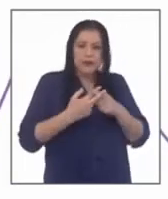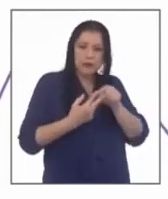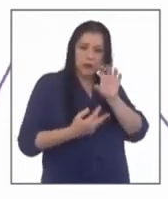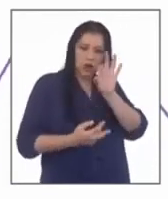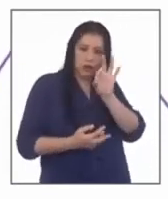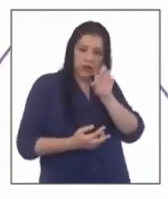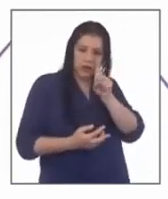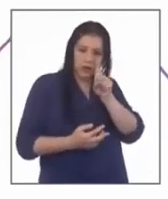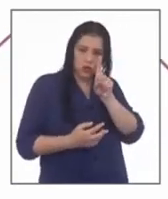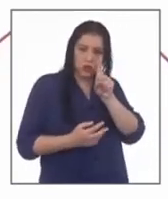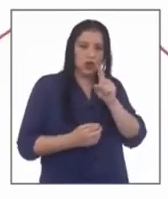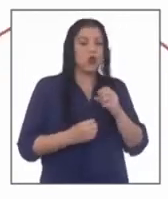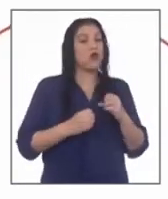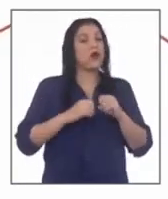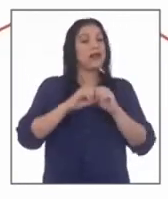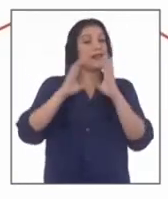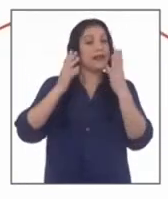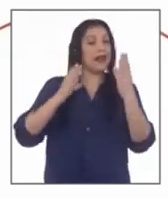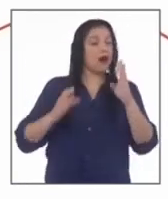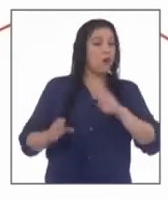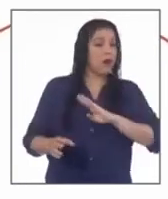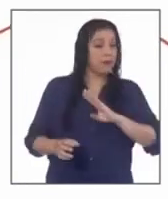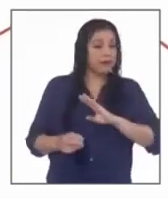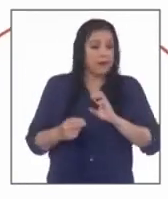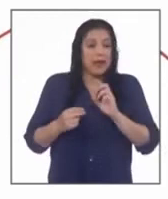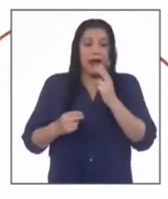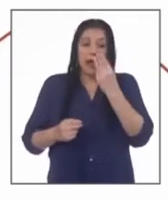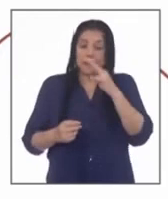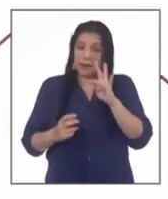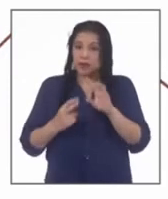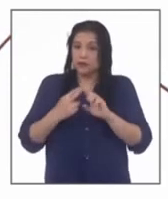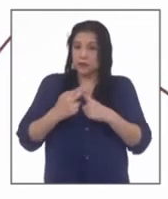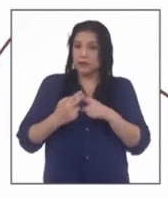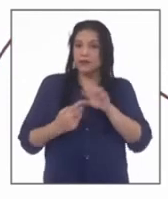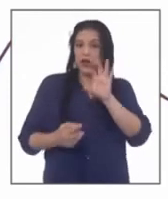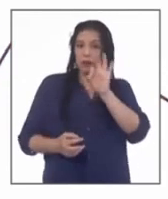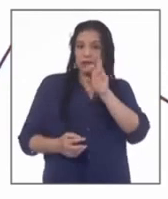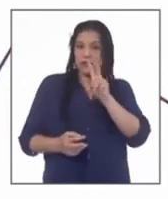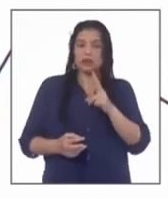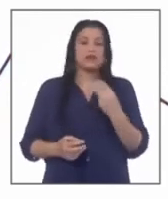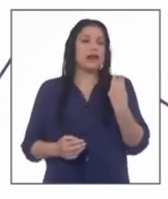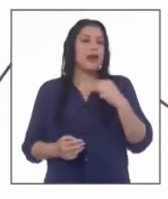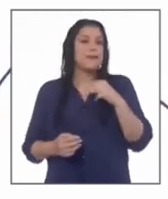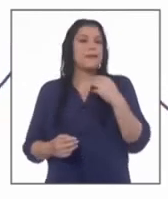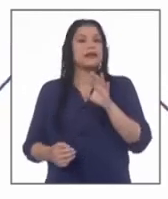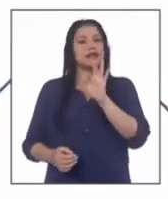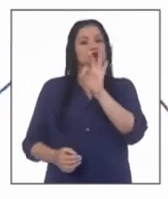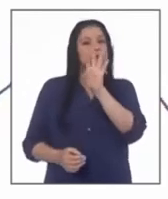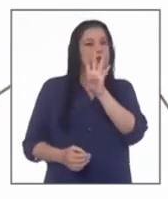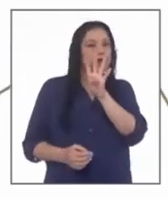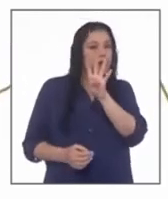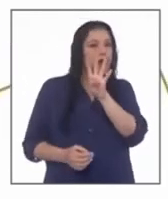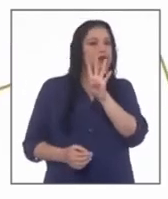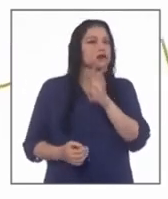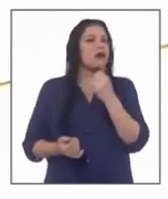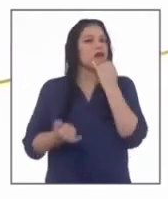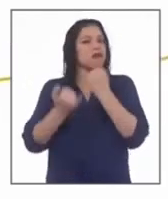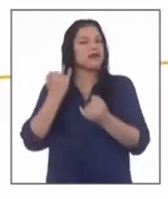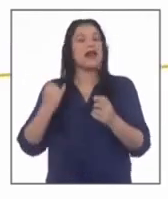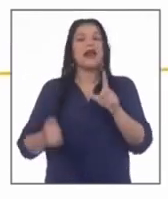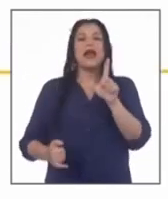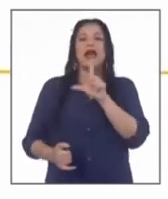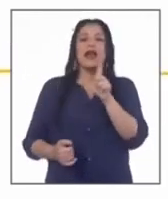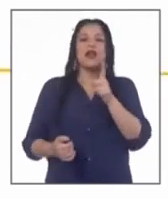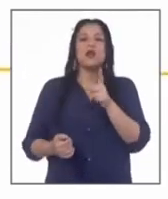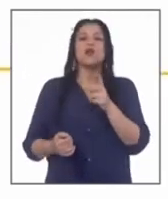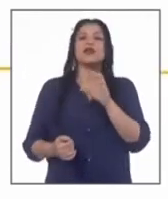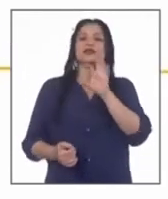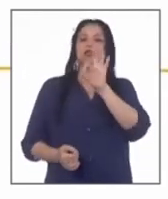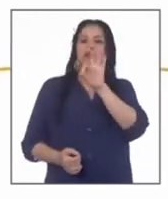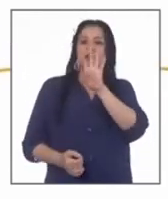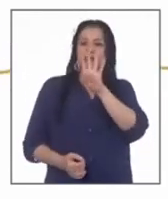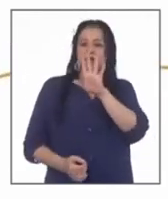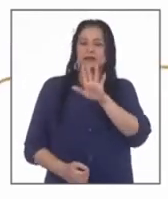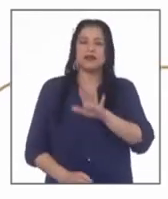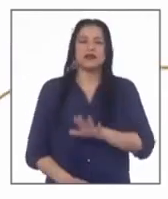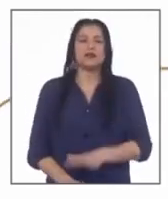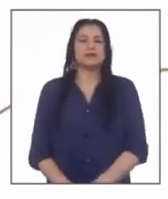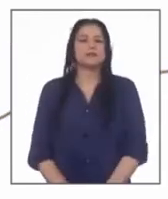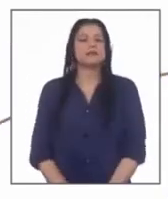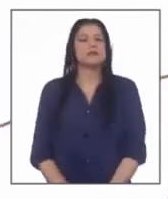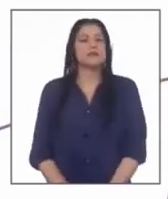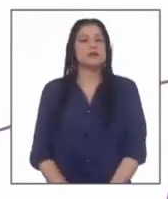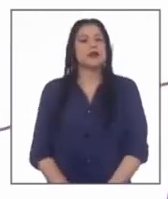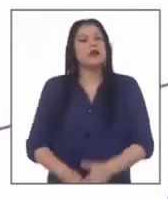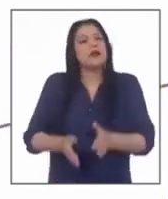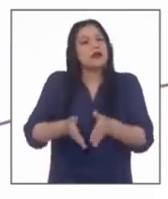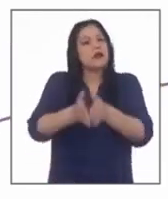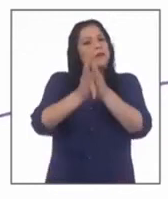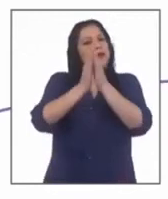91, que sería el jueves, el miércoles empieza desde el 92, el martes desde el 94 y finalmente el lunes desde el 95.